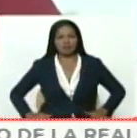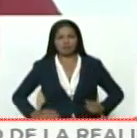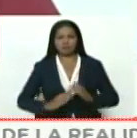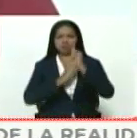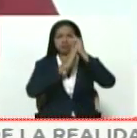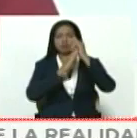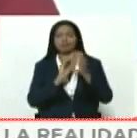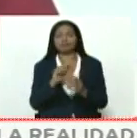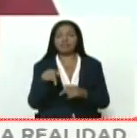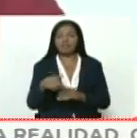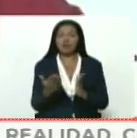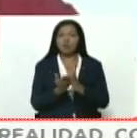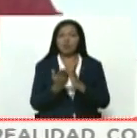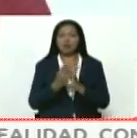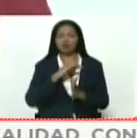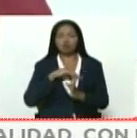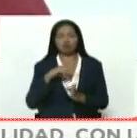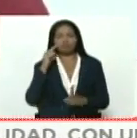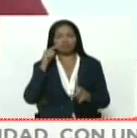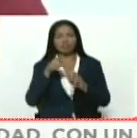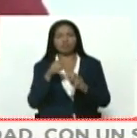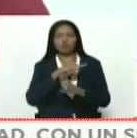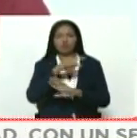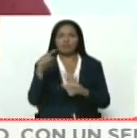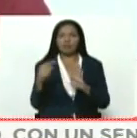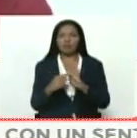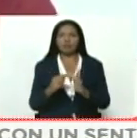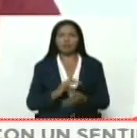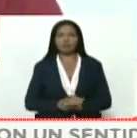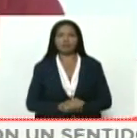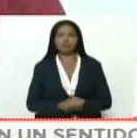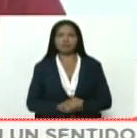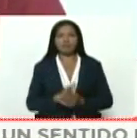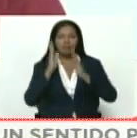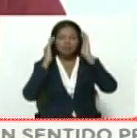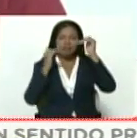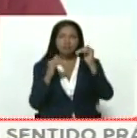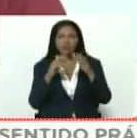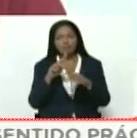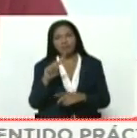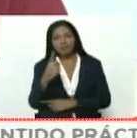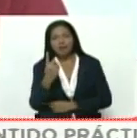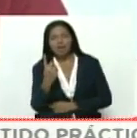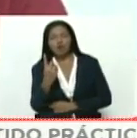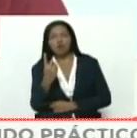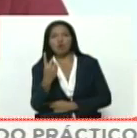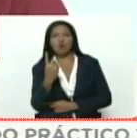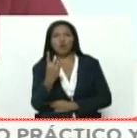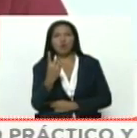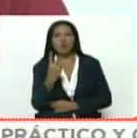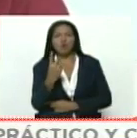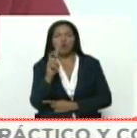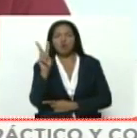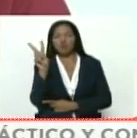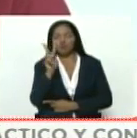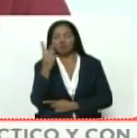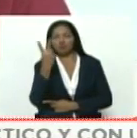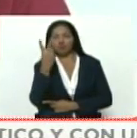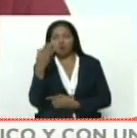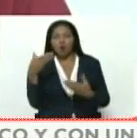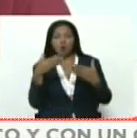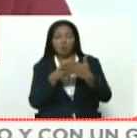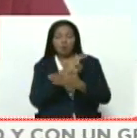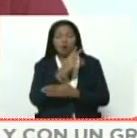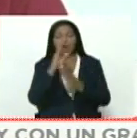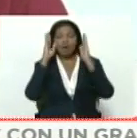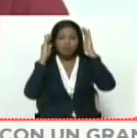En esta escuela hemos definido concretamente atender en este primer momento a 2 grupos de